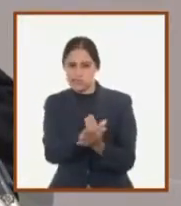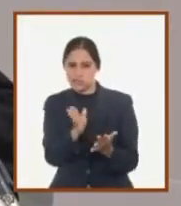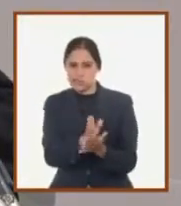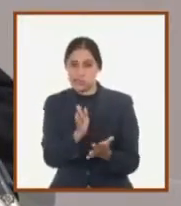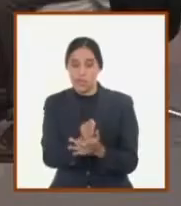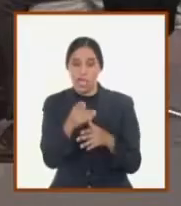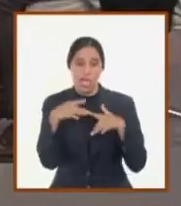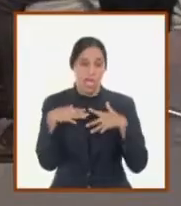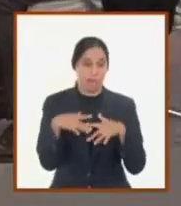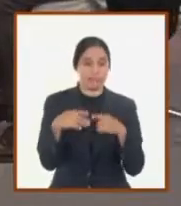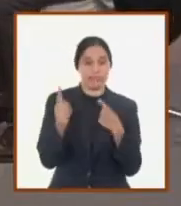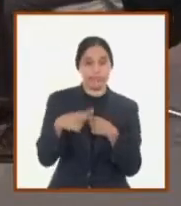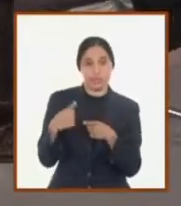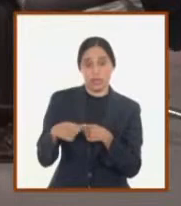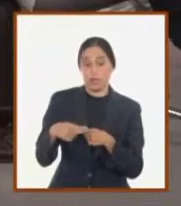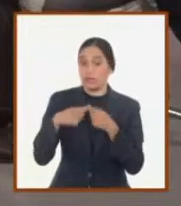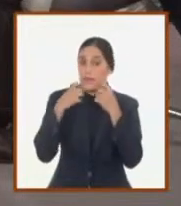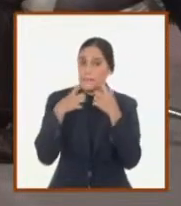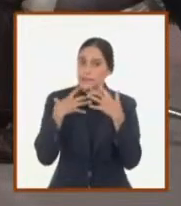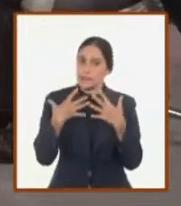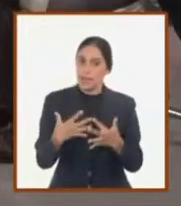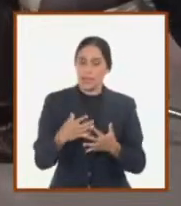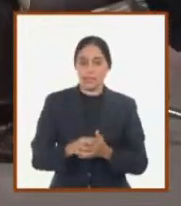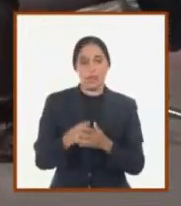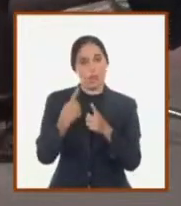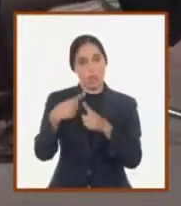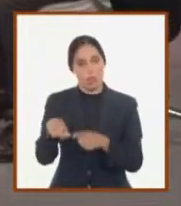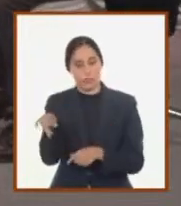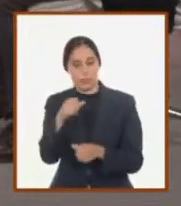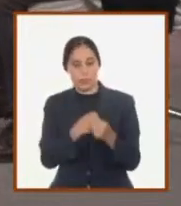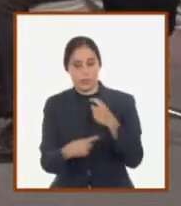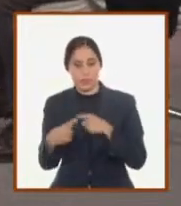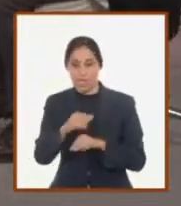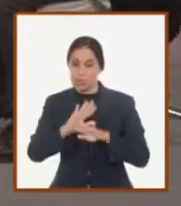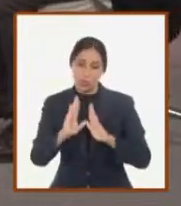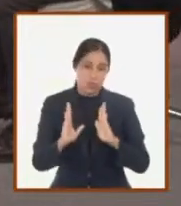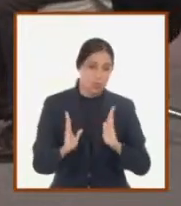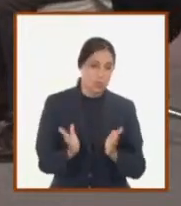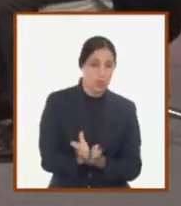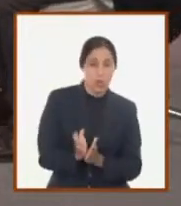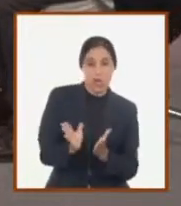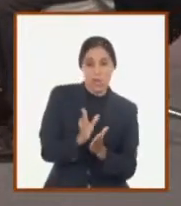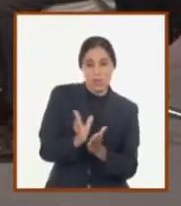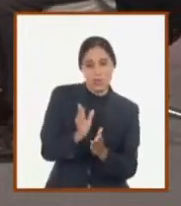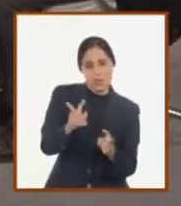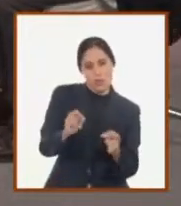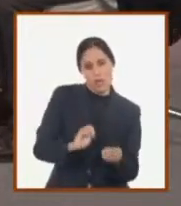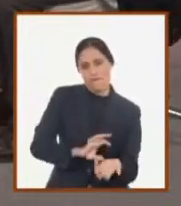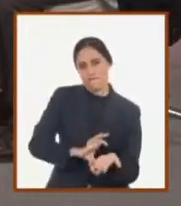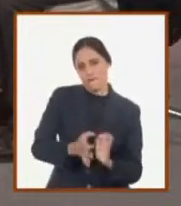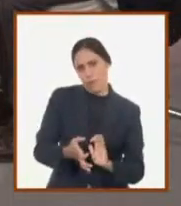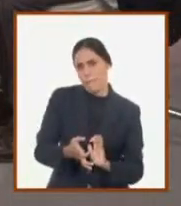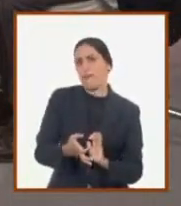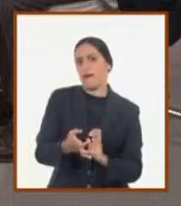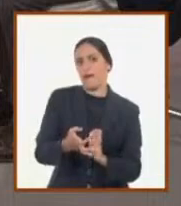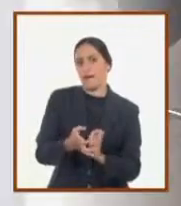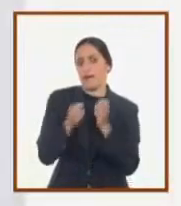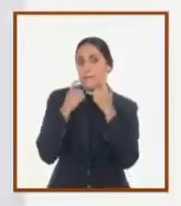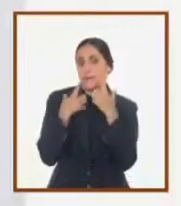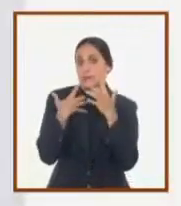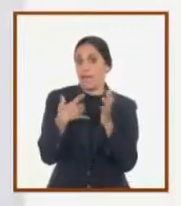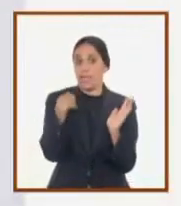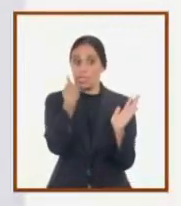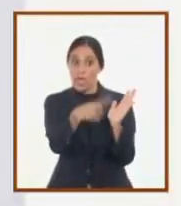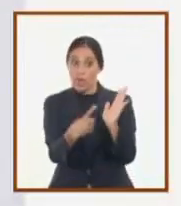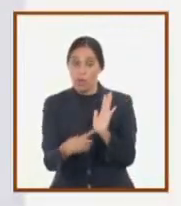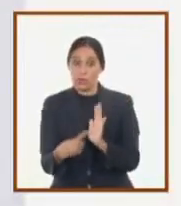per probablemente más vendido que ha tenido todos estos libros han tenido nuevas ediciones con nuevos elementos que se le